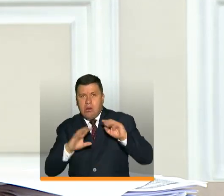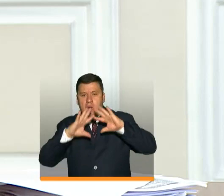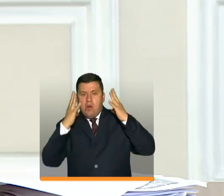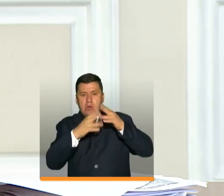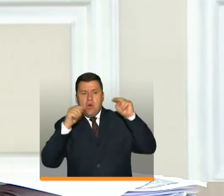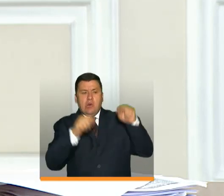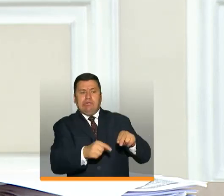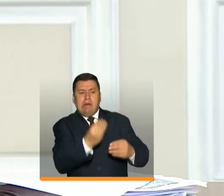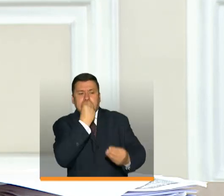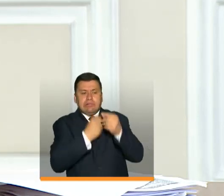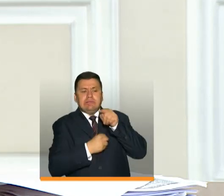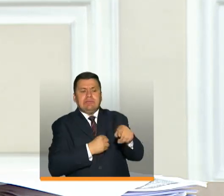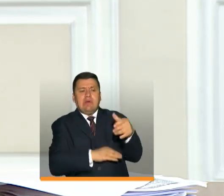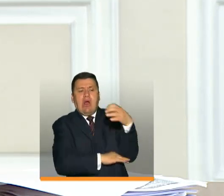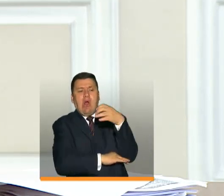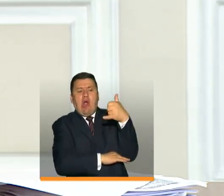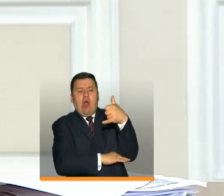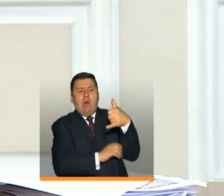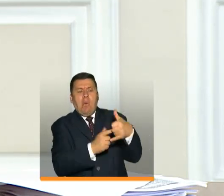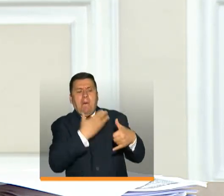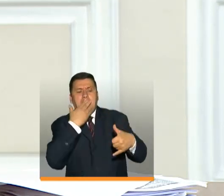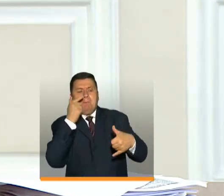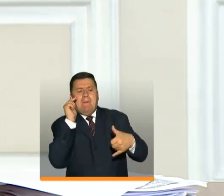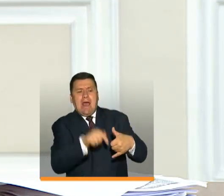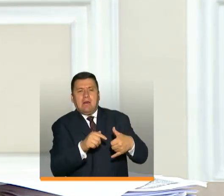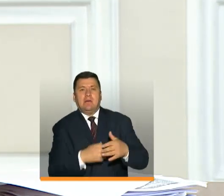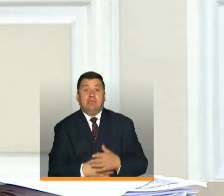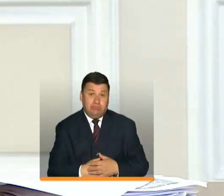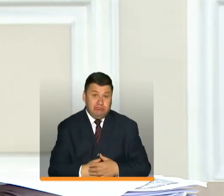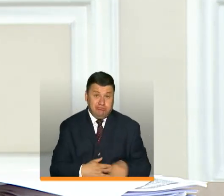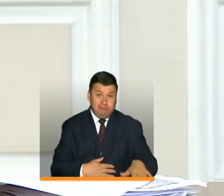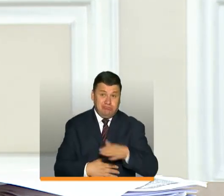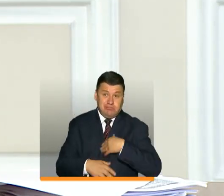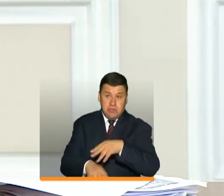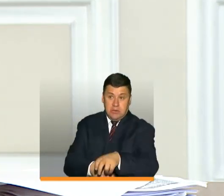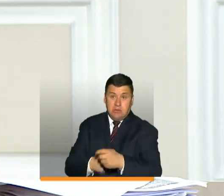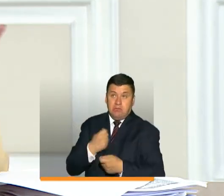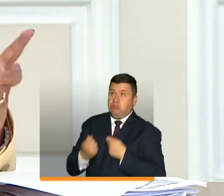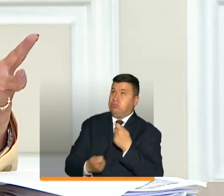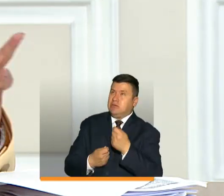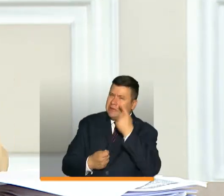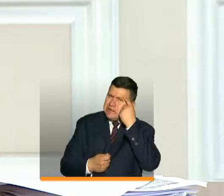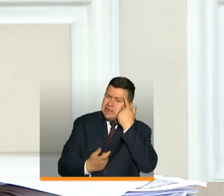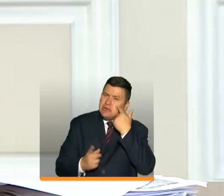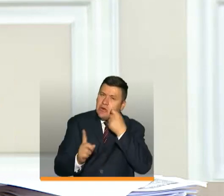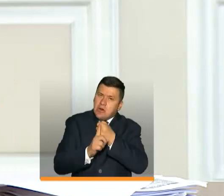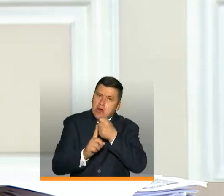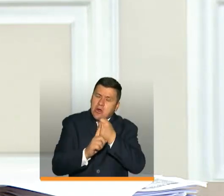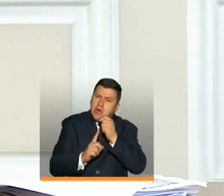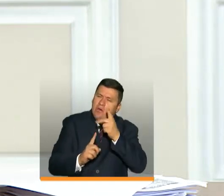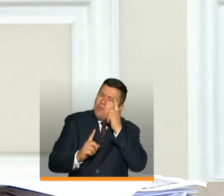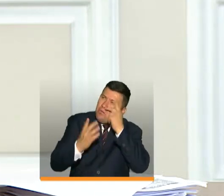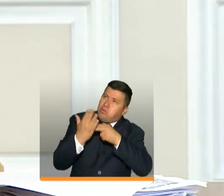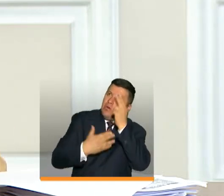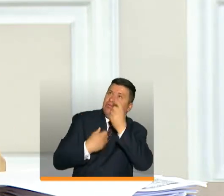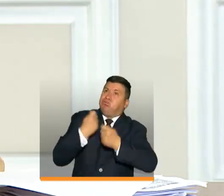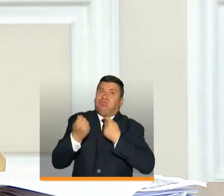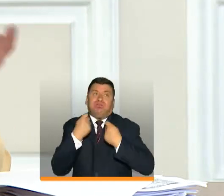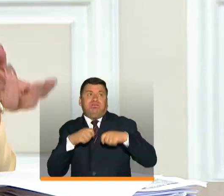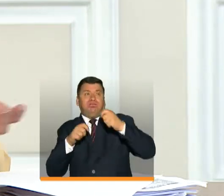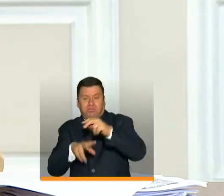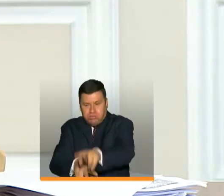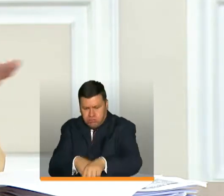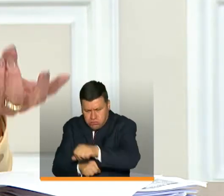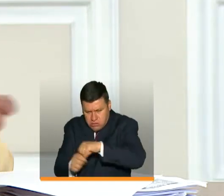de alimentos para el mundo. Y dentro de esto, pues con agricultura y comercio exterior estamos viendo cómo fortalecer estas cadenas